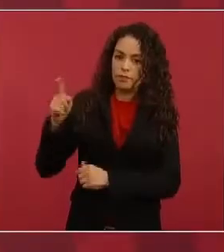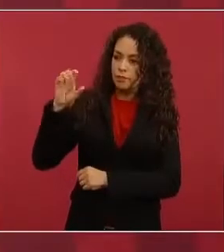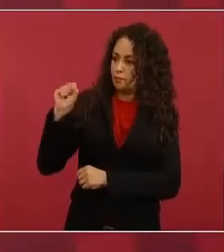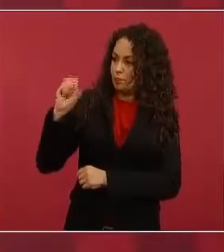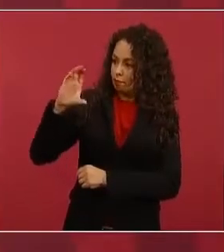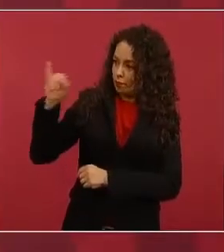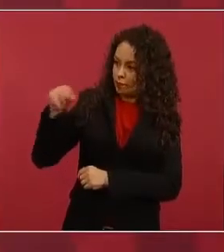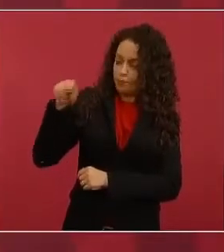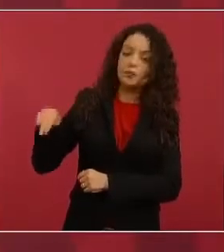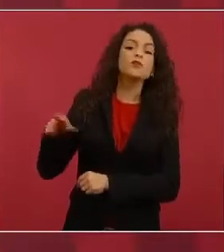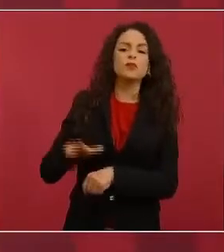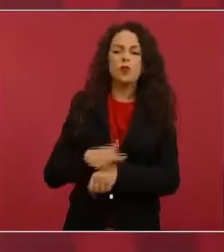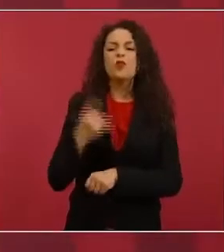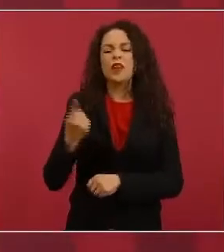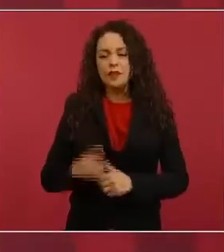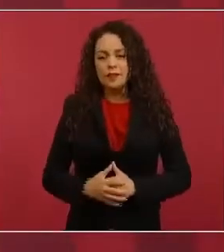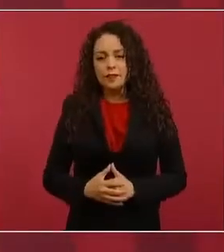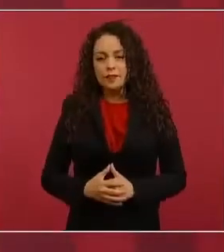porque